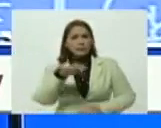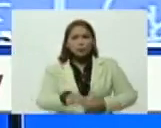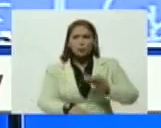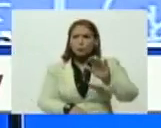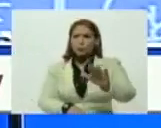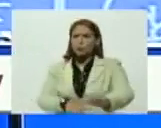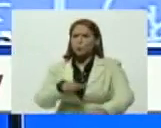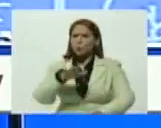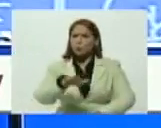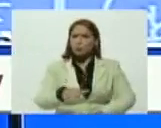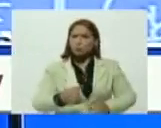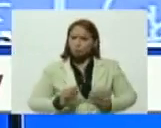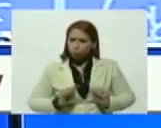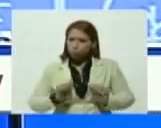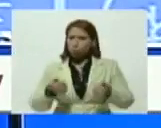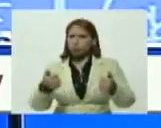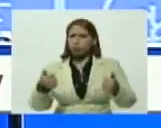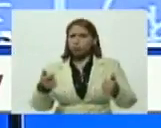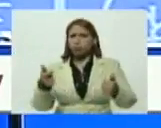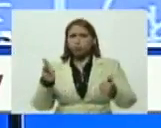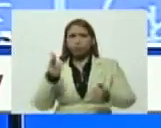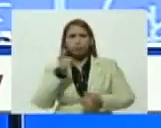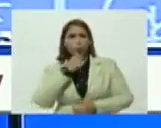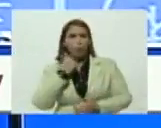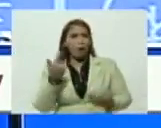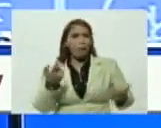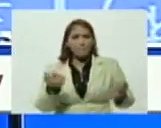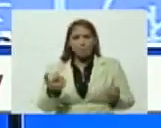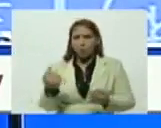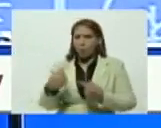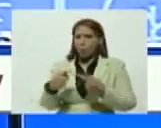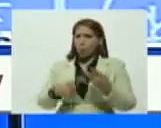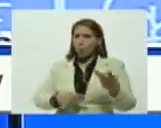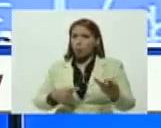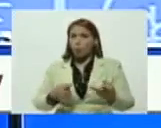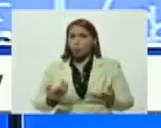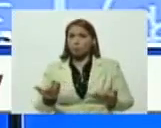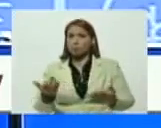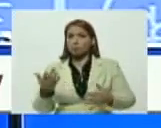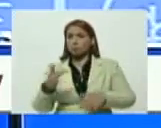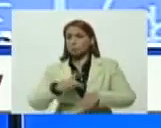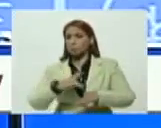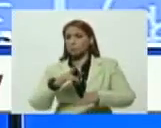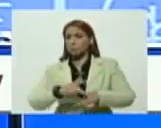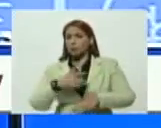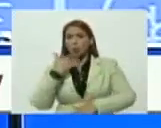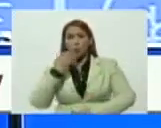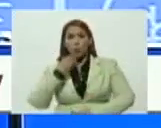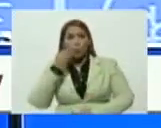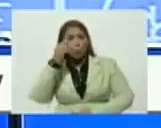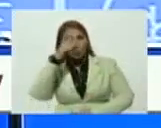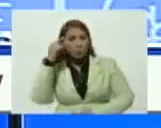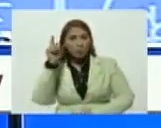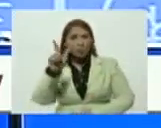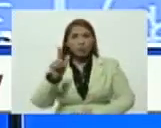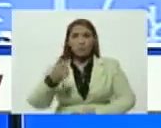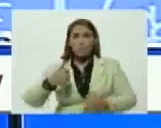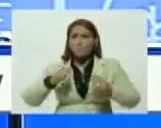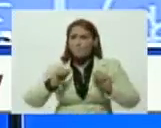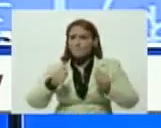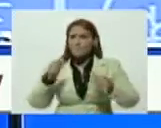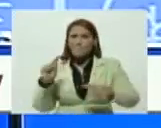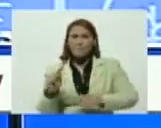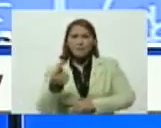dado, porque no ha sido poca cosa lo que le ha tocado a la JPSV en sus primeros 13